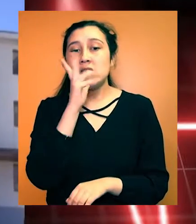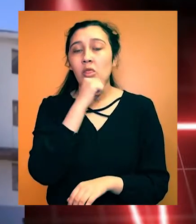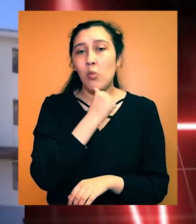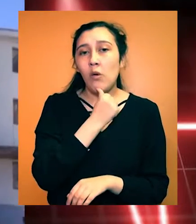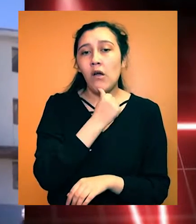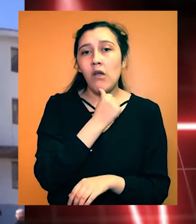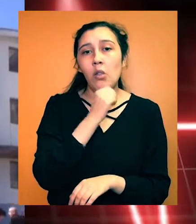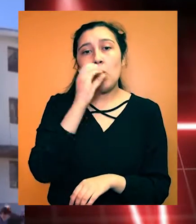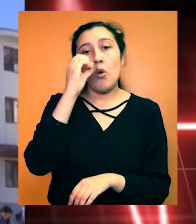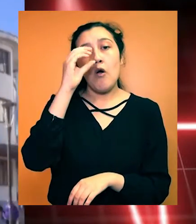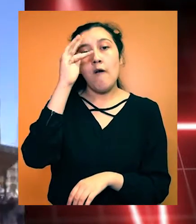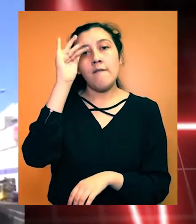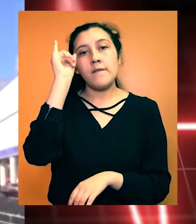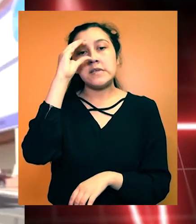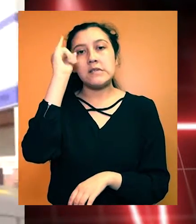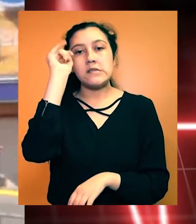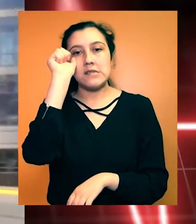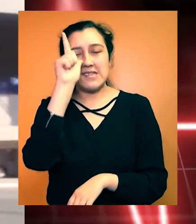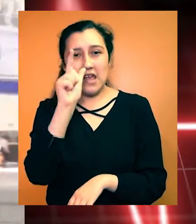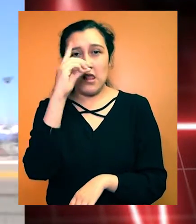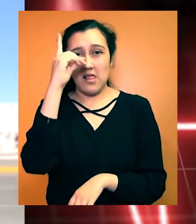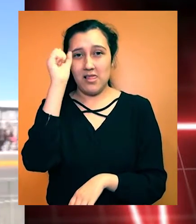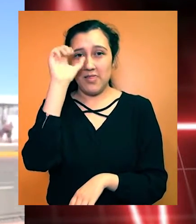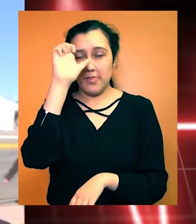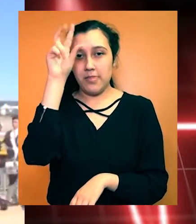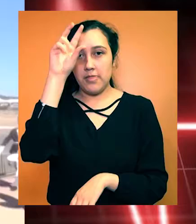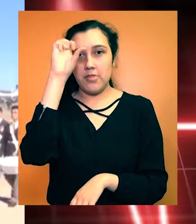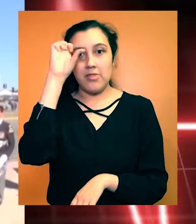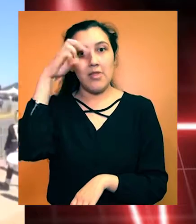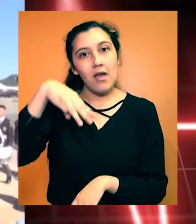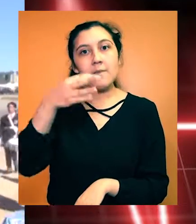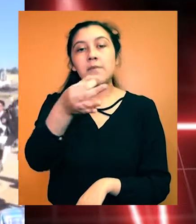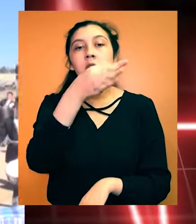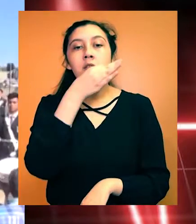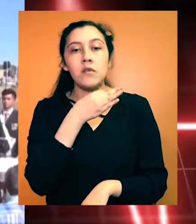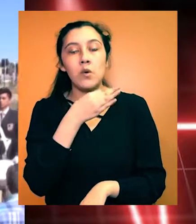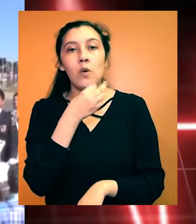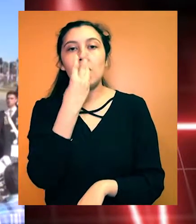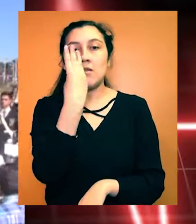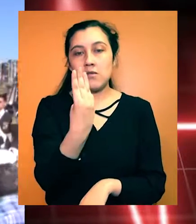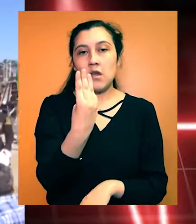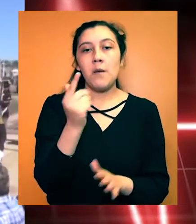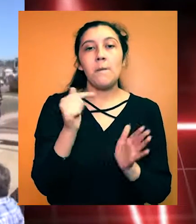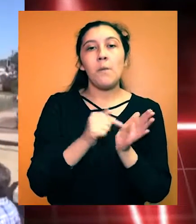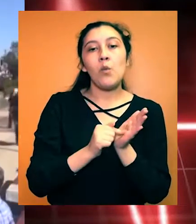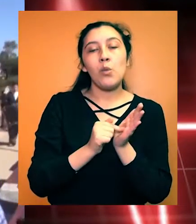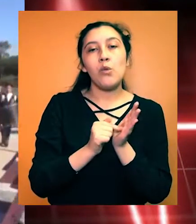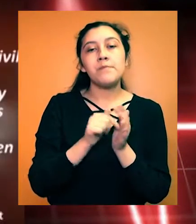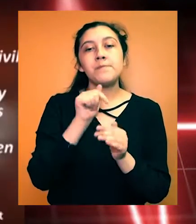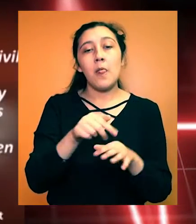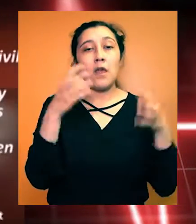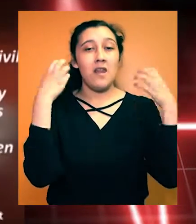Pese a no existir una voz oficial desde el municipio, el DAEM, a través de un comunicado de prensa, expresó en su tercer punto que